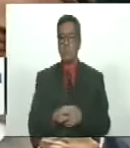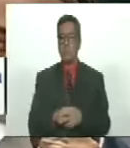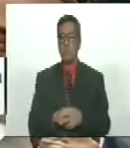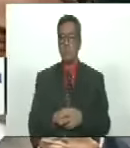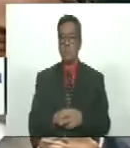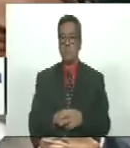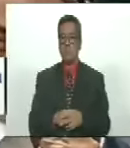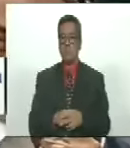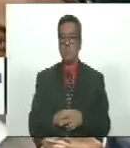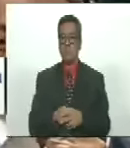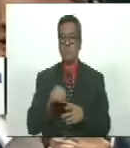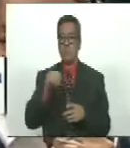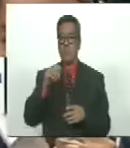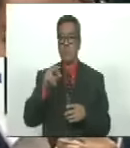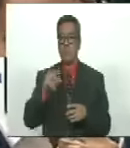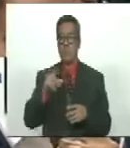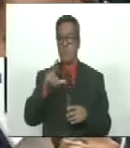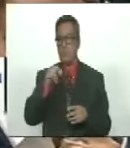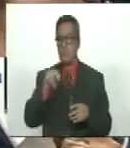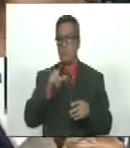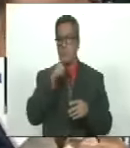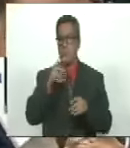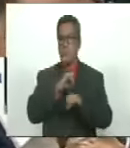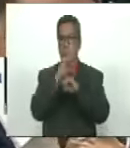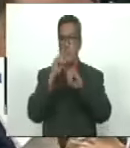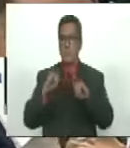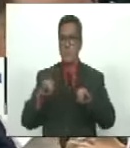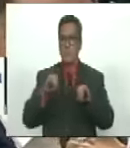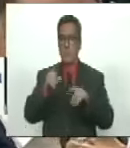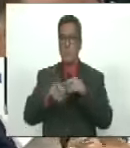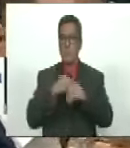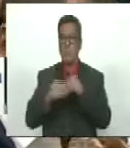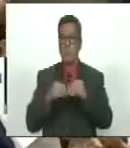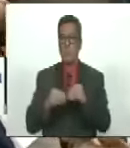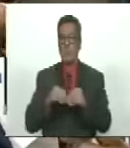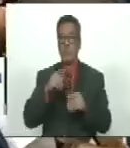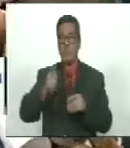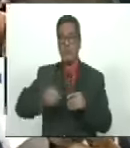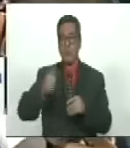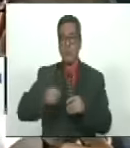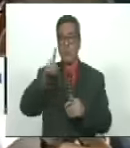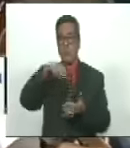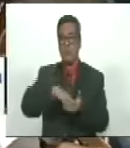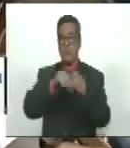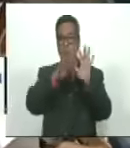la infeliz expresión de lo que fue el laudo arbitral de